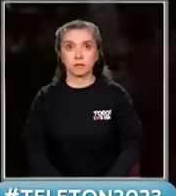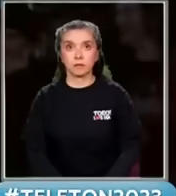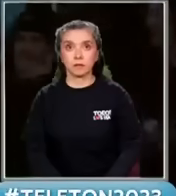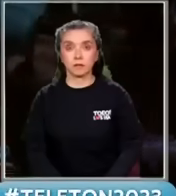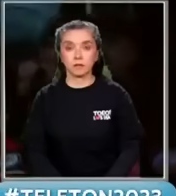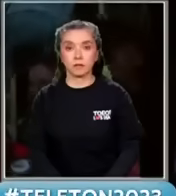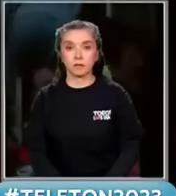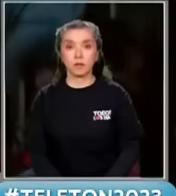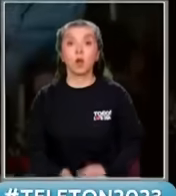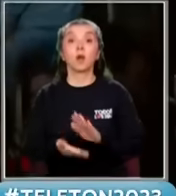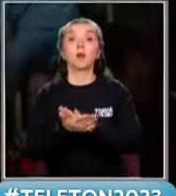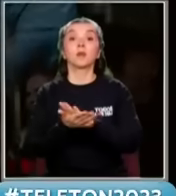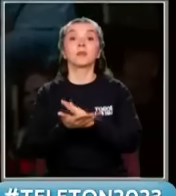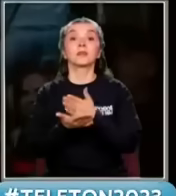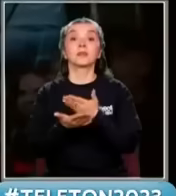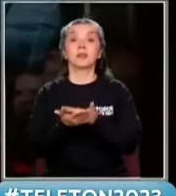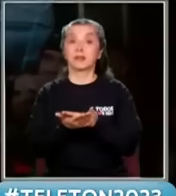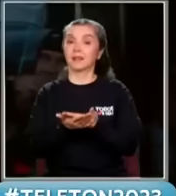¿Cómo están?